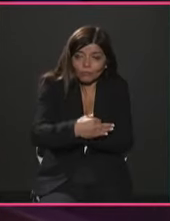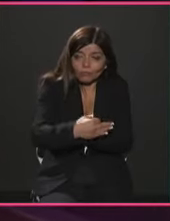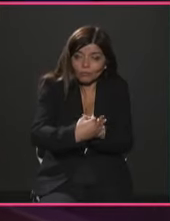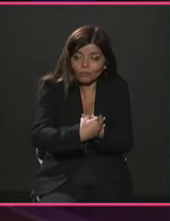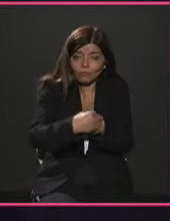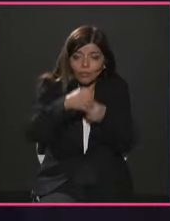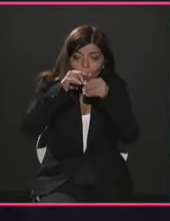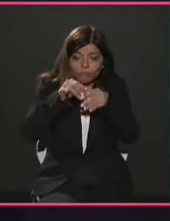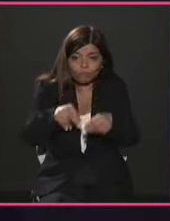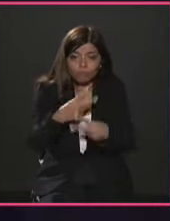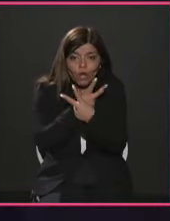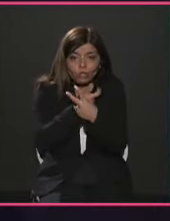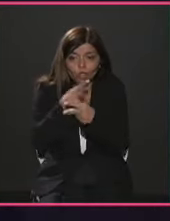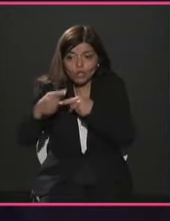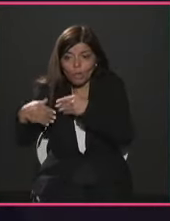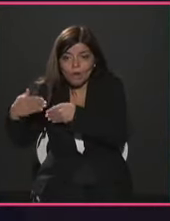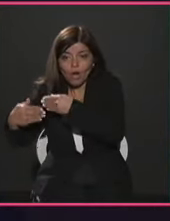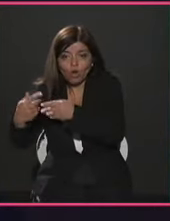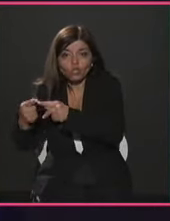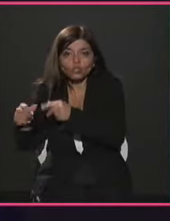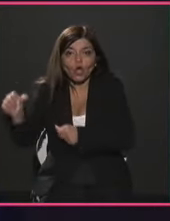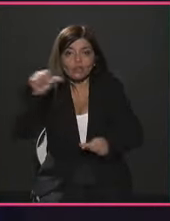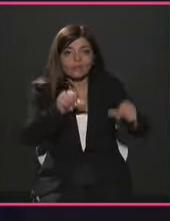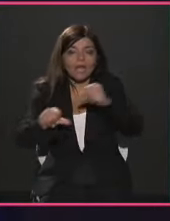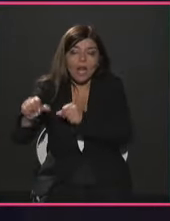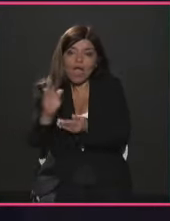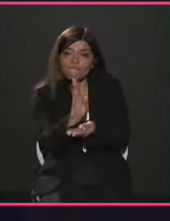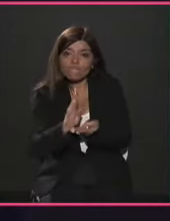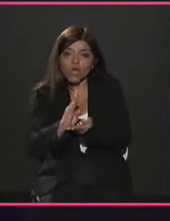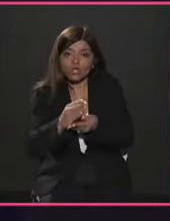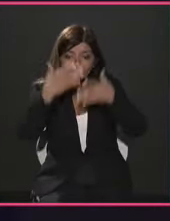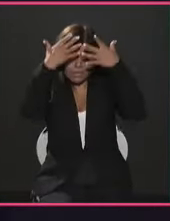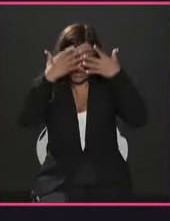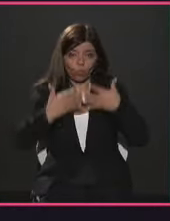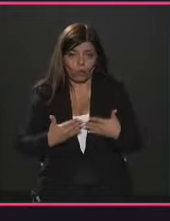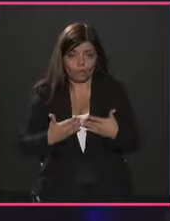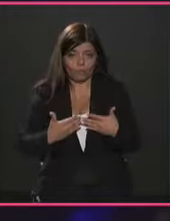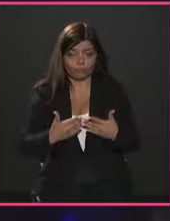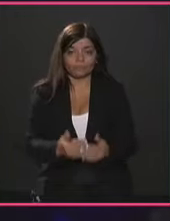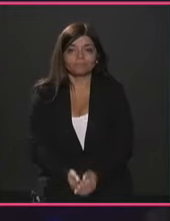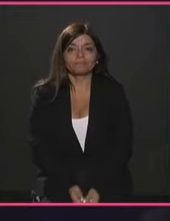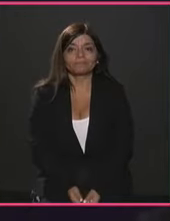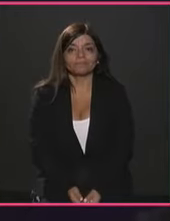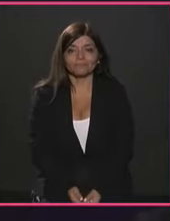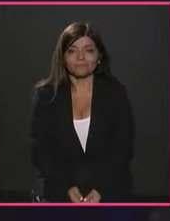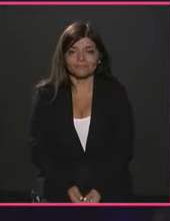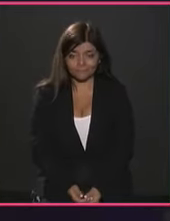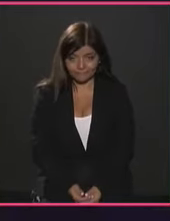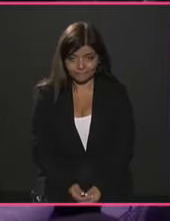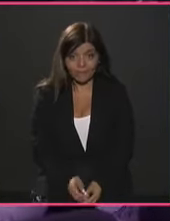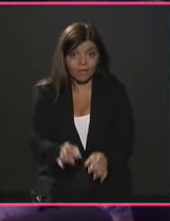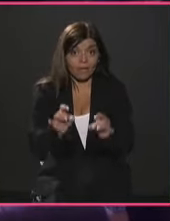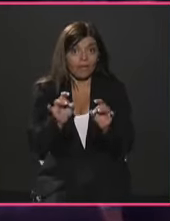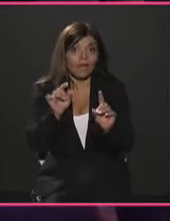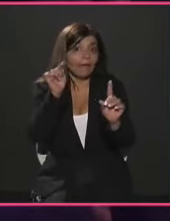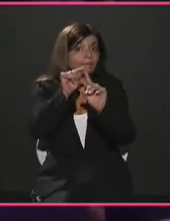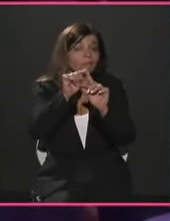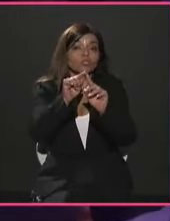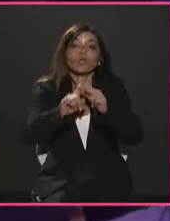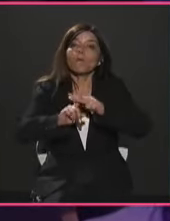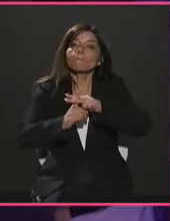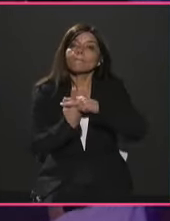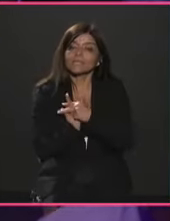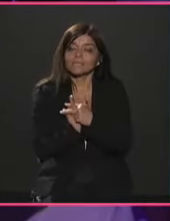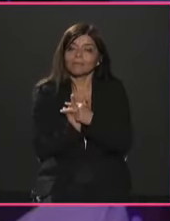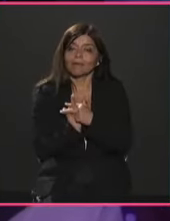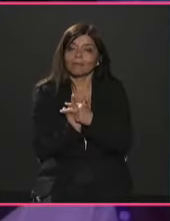potencialmente son tóxicos para otros procesos biológicos en nuestros órganos y ese es el motivo principal por el cual